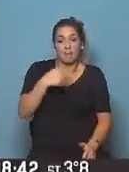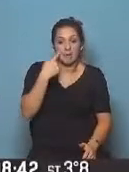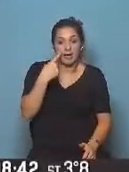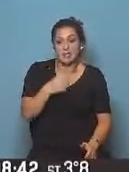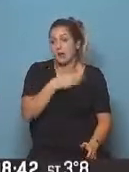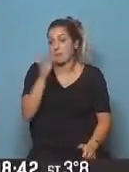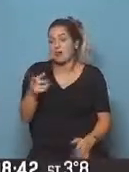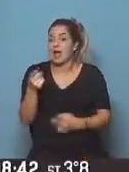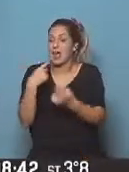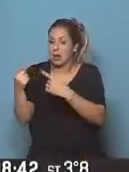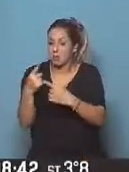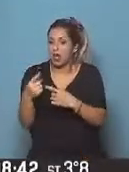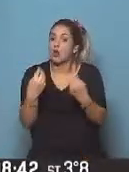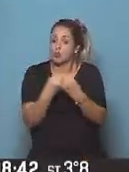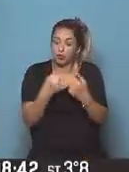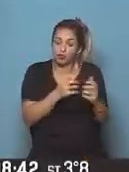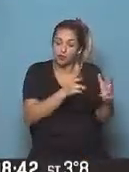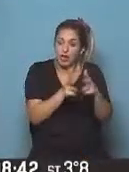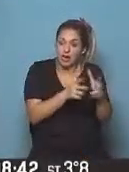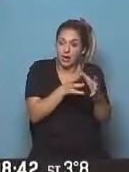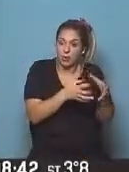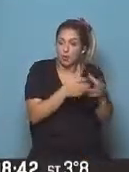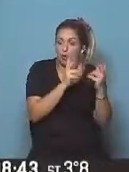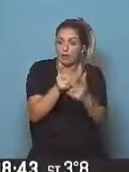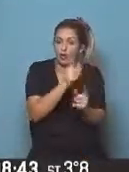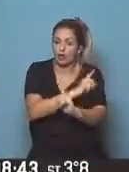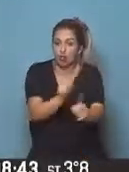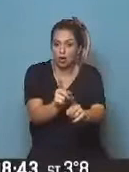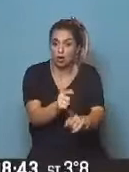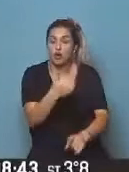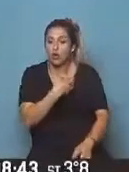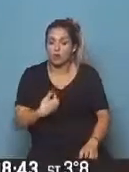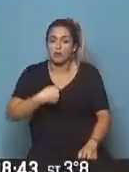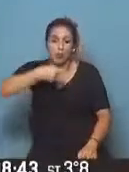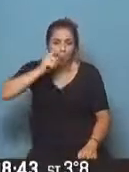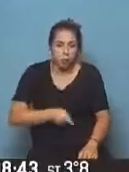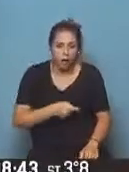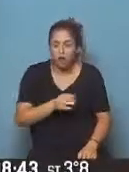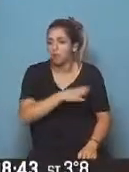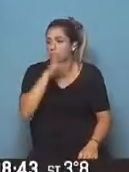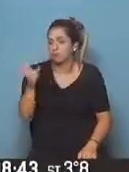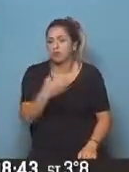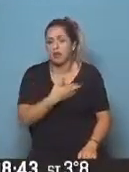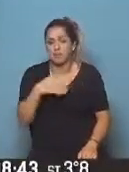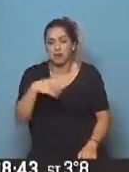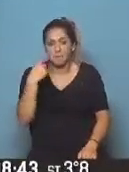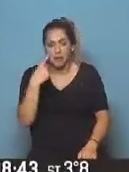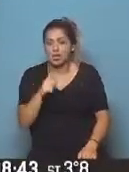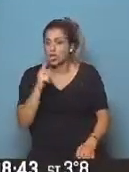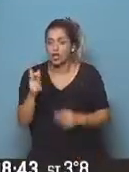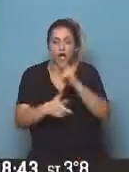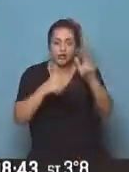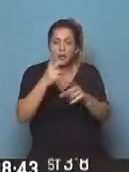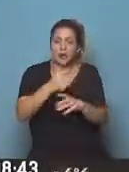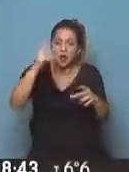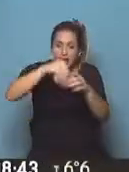de la argentina le dijeron que no el gobierno fue igual violó la constitución no llegó al debate al parlamento